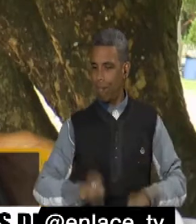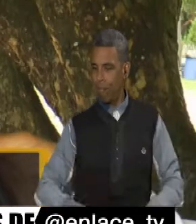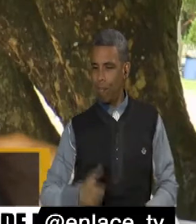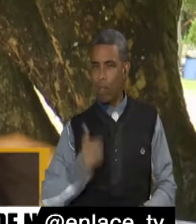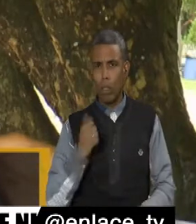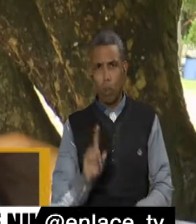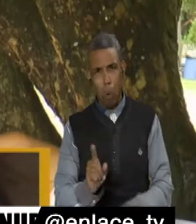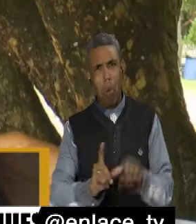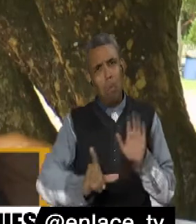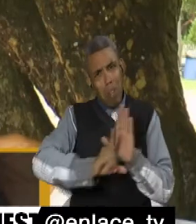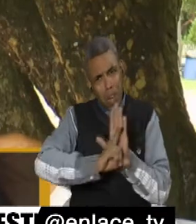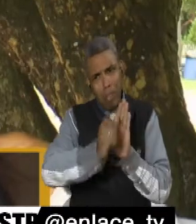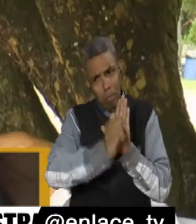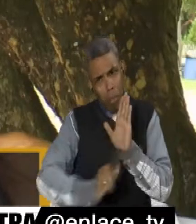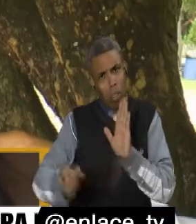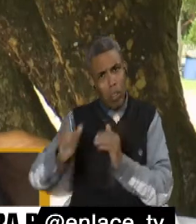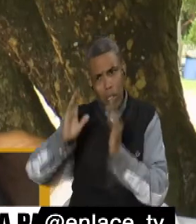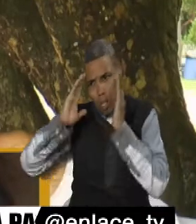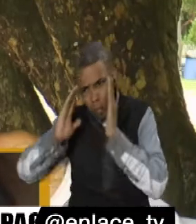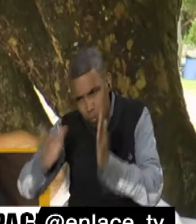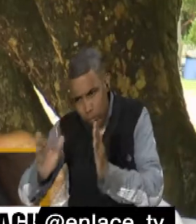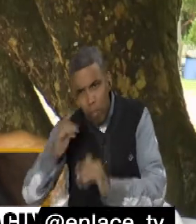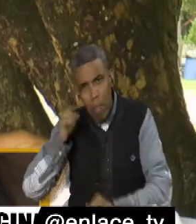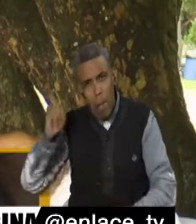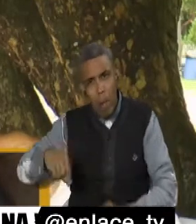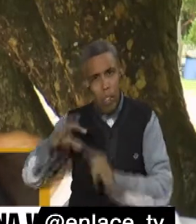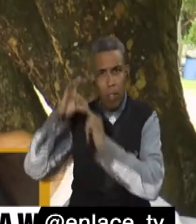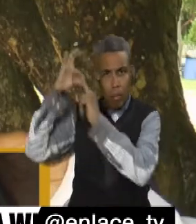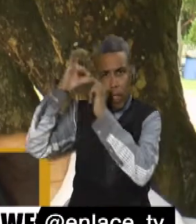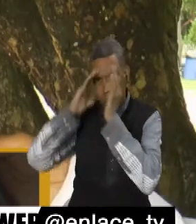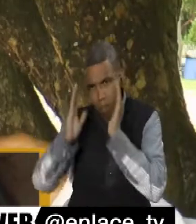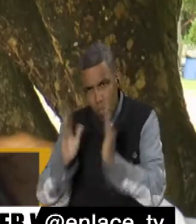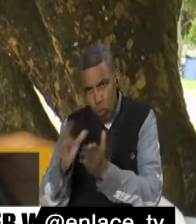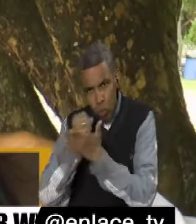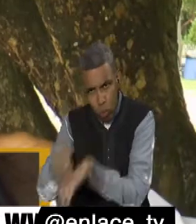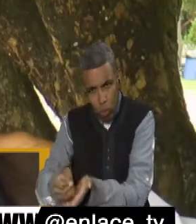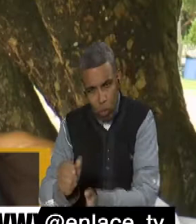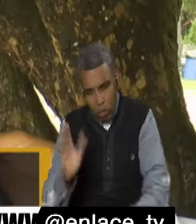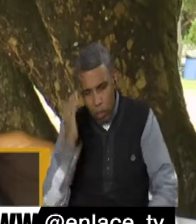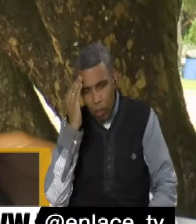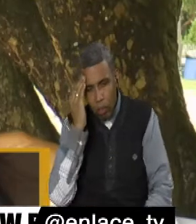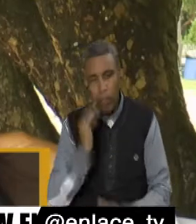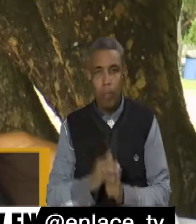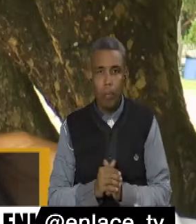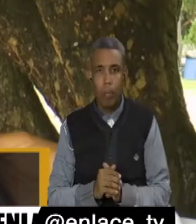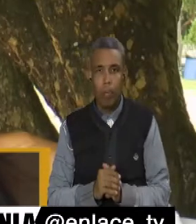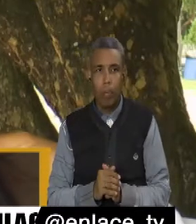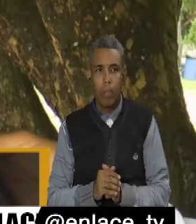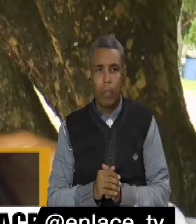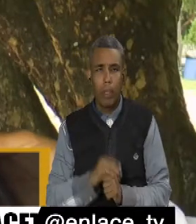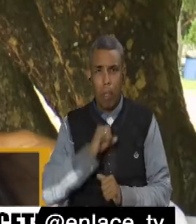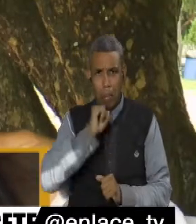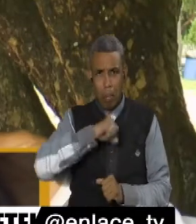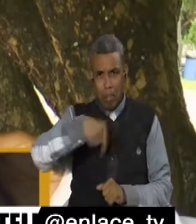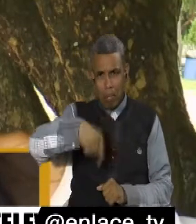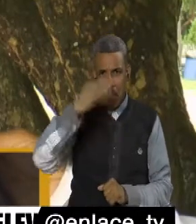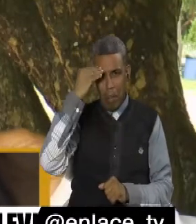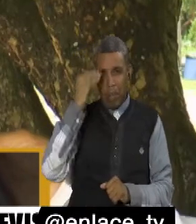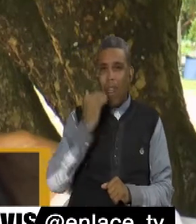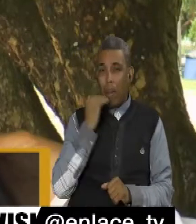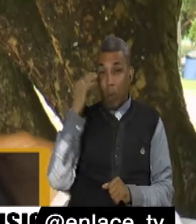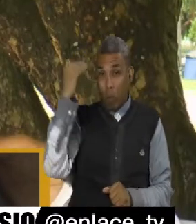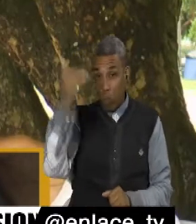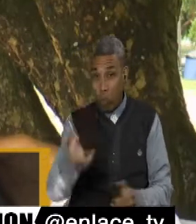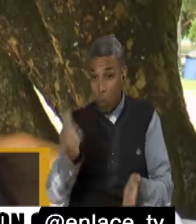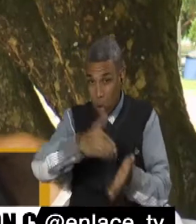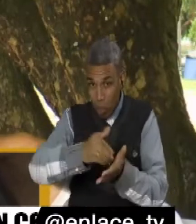asistencia en sus territorios. Ya el municipio de Barranca Bermeja, pues a partir de esa experiencia, está preparado para recibir este tipo de casos o situaciones en el municipio, y pues